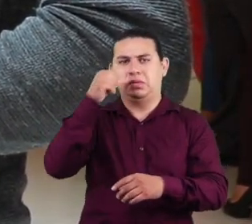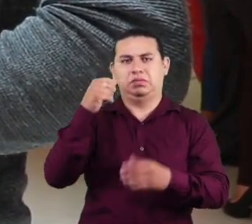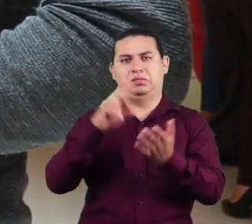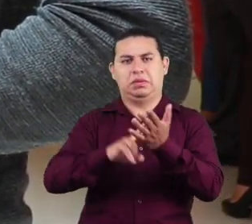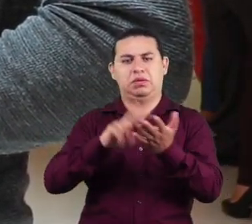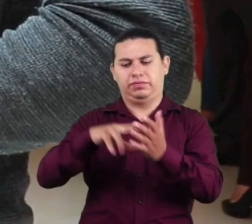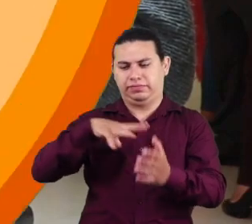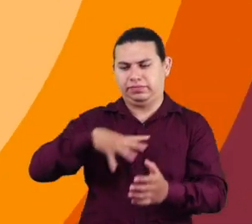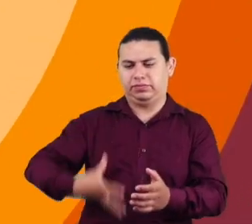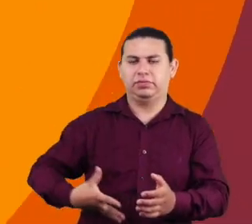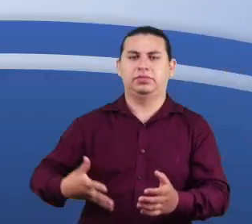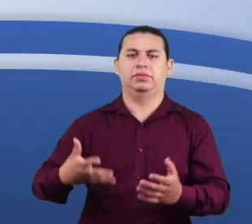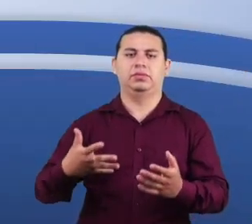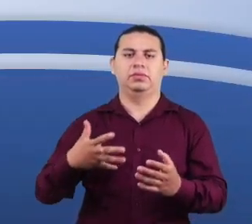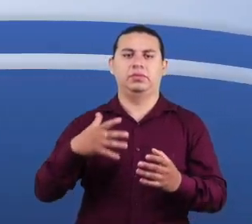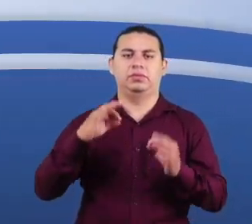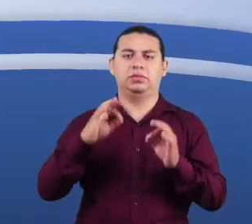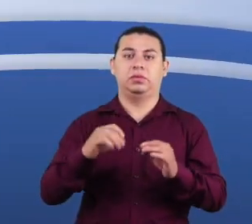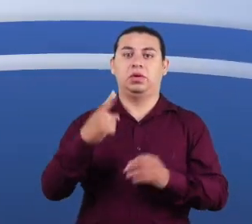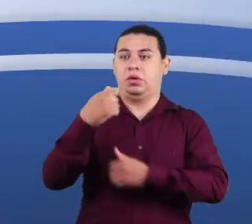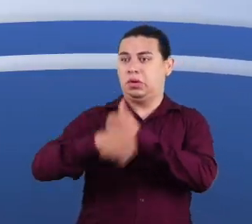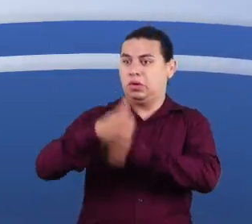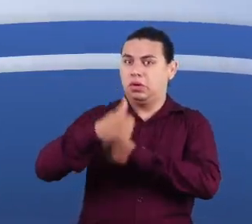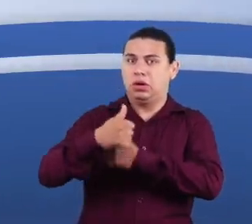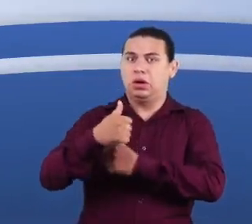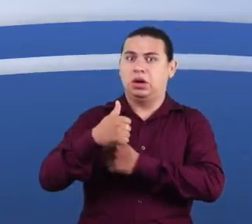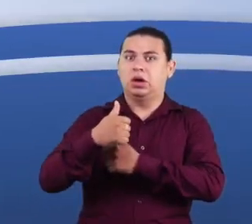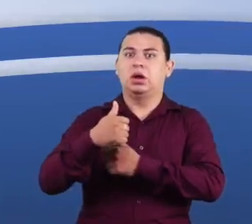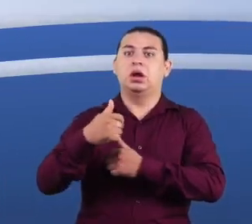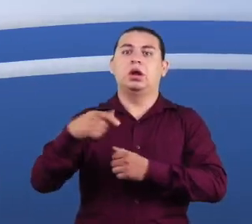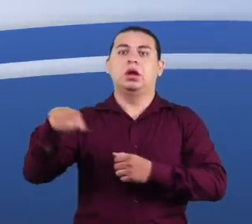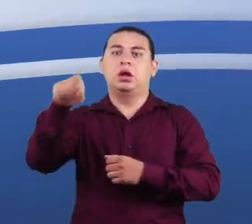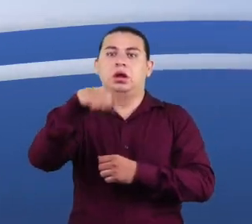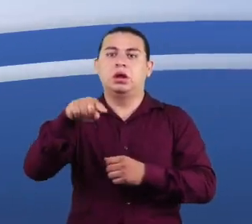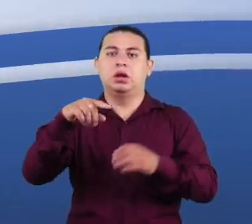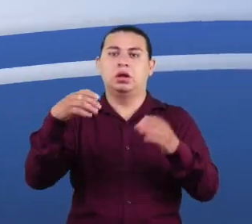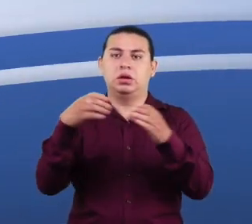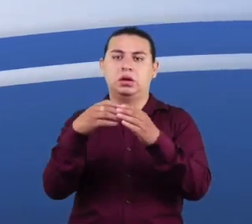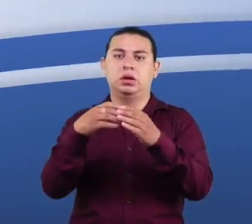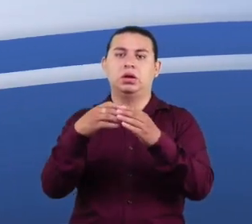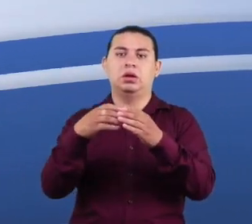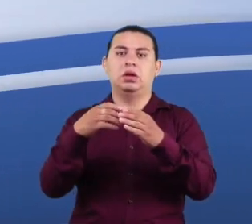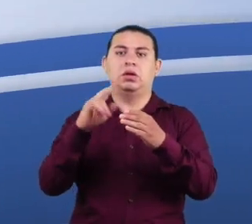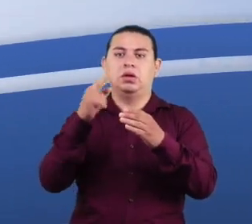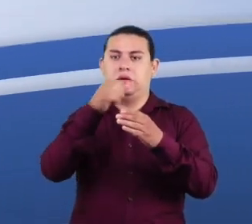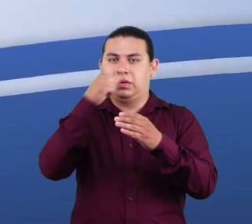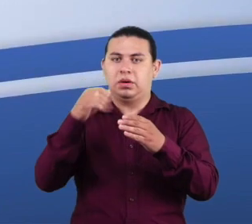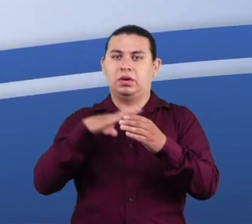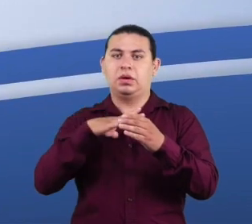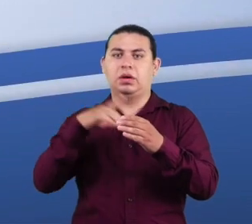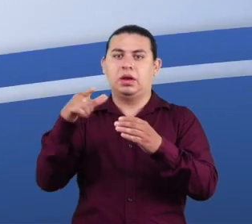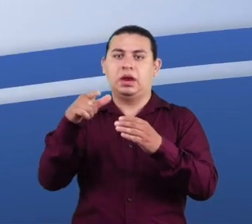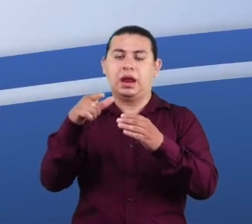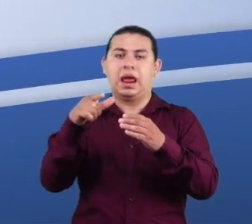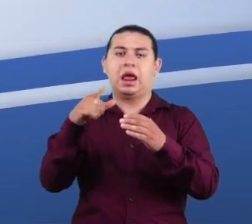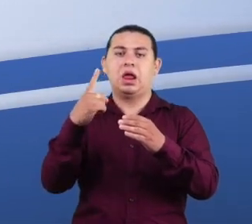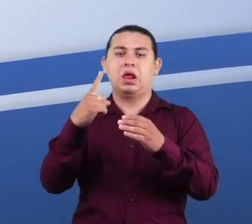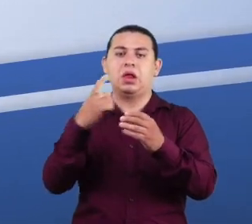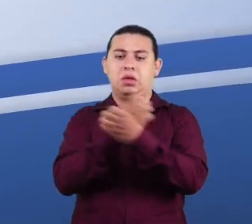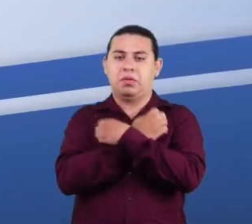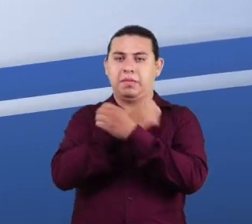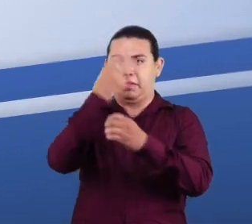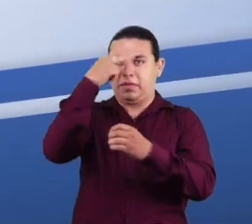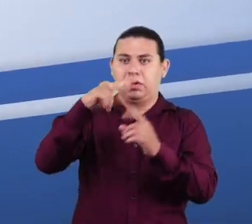¿no? El alma mater. Pero esto parece competencia, pues ahora la doctora Virginia Guadalupe Reyes de la Cruz presentó su libro